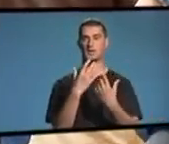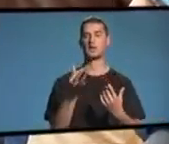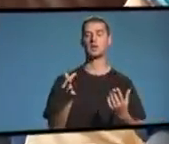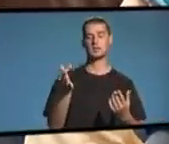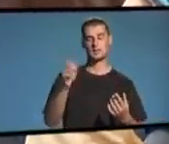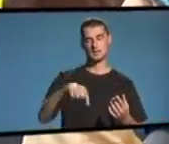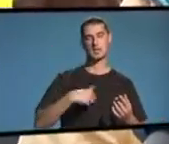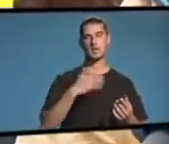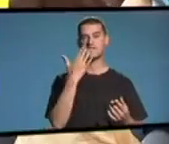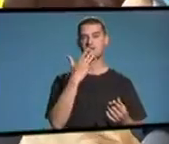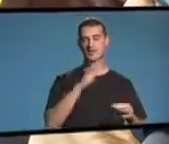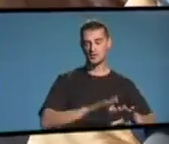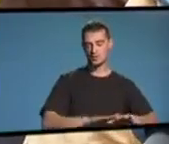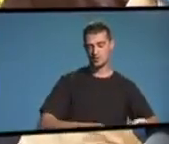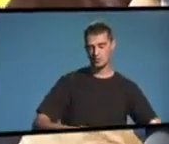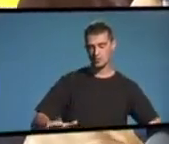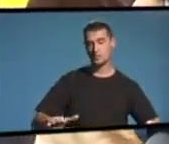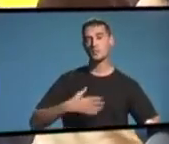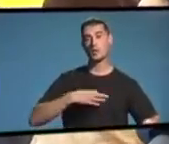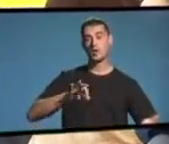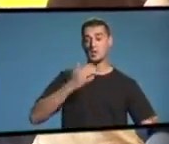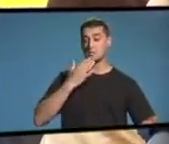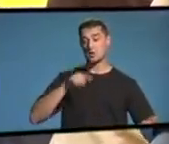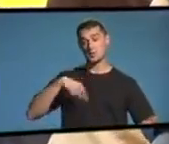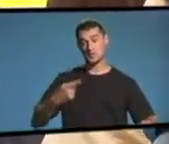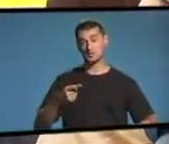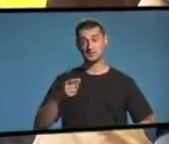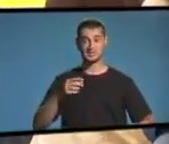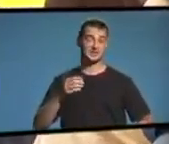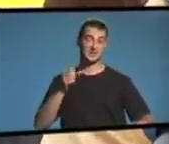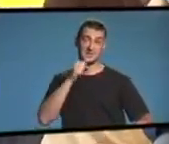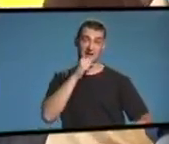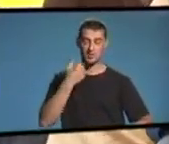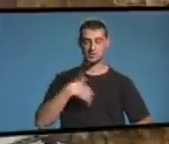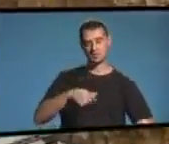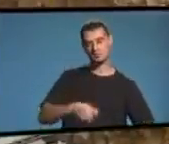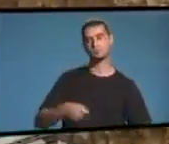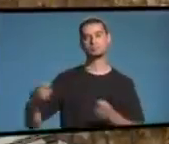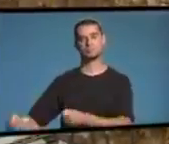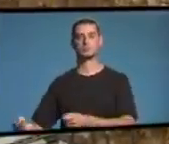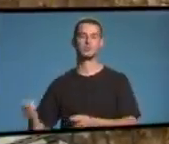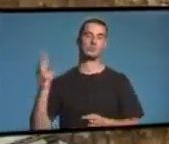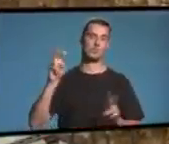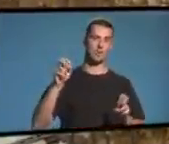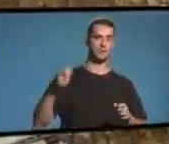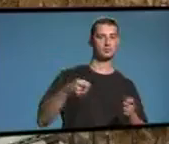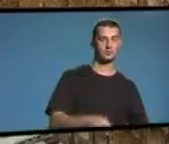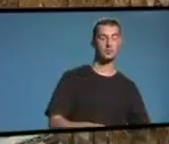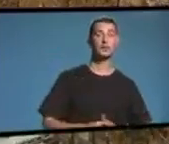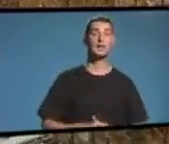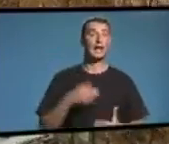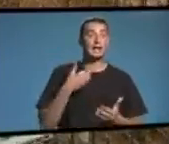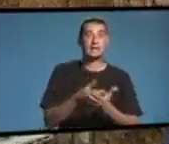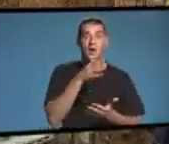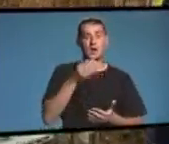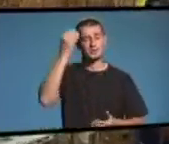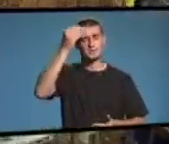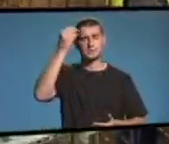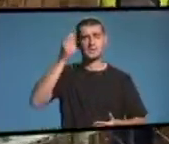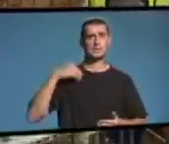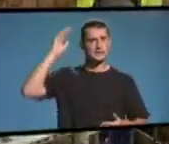programas de sociedade de maior audiencia en canales como Televisión Española e Telecinco. Ademais, a Xencia de Noticias Europa Press Televisión remitiu as